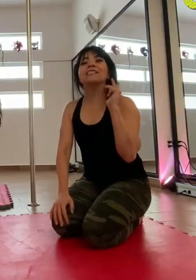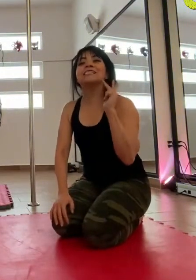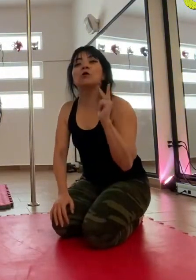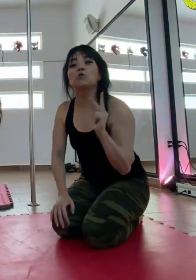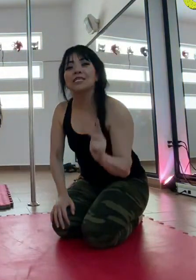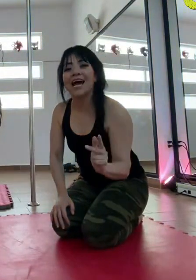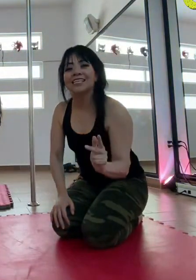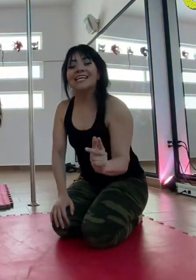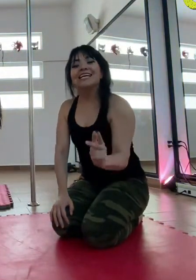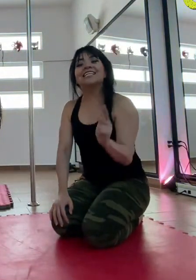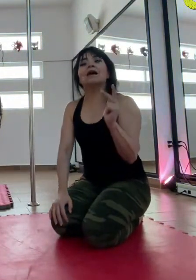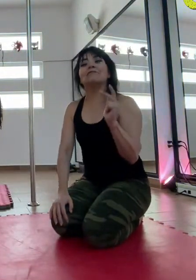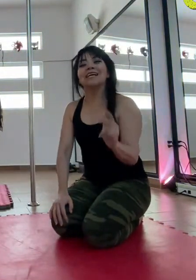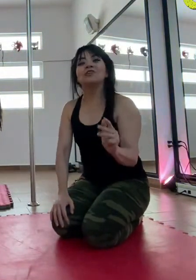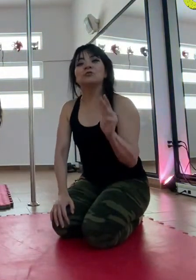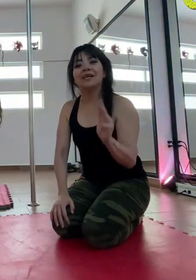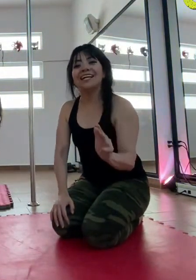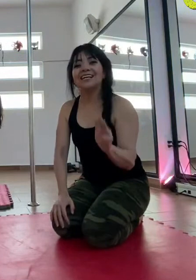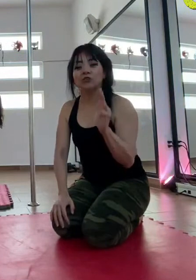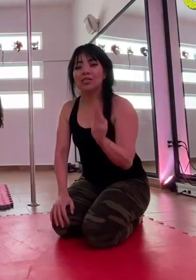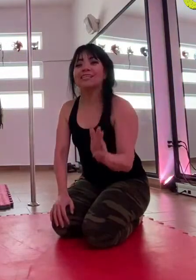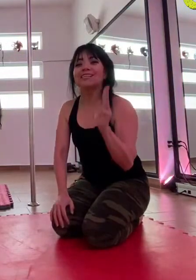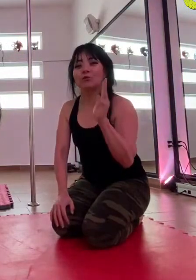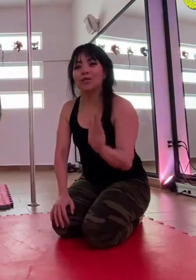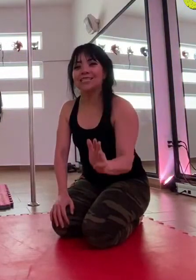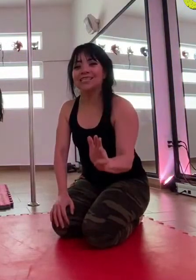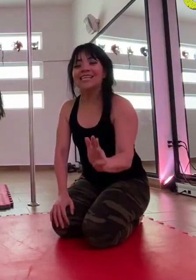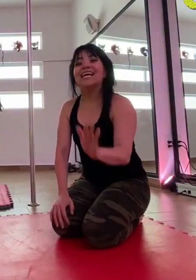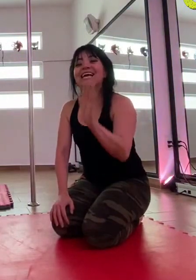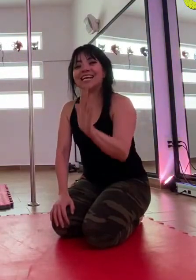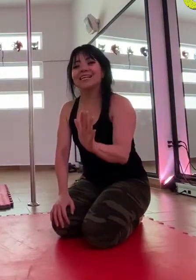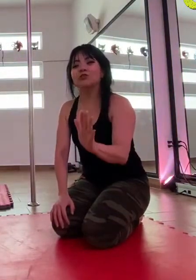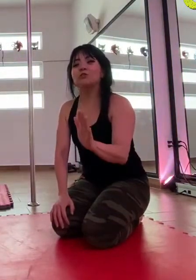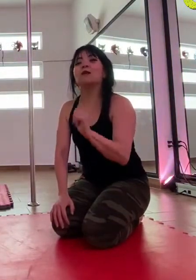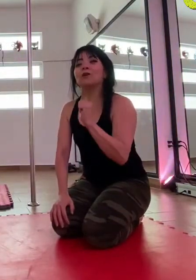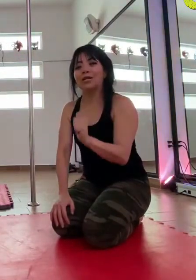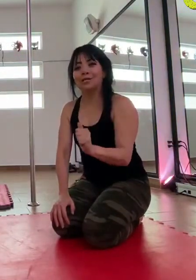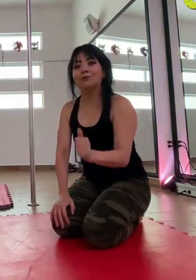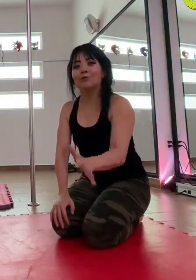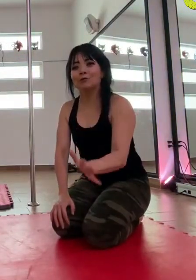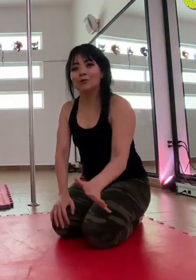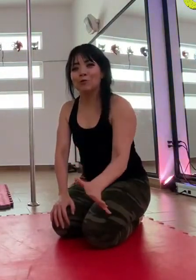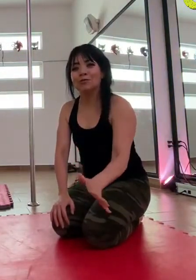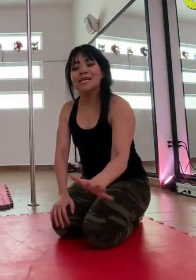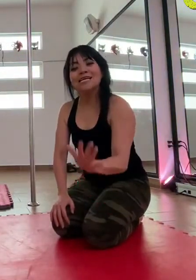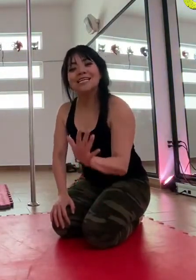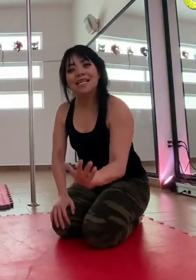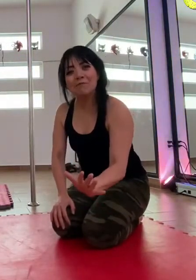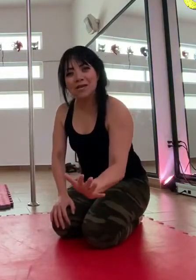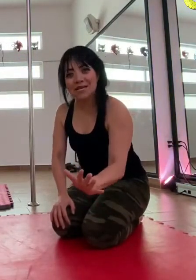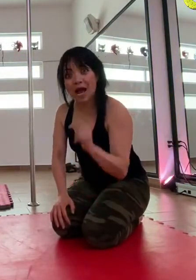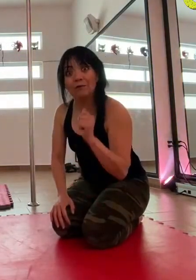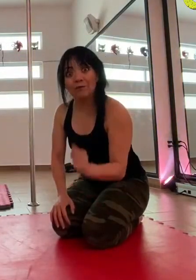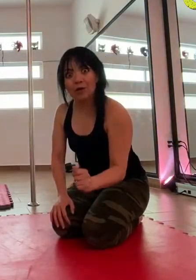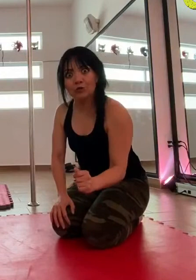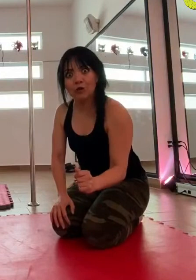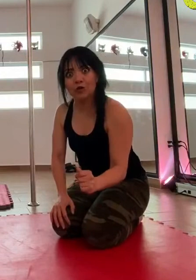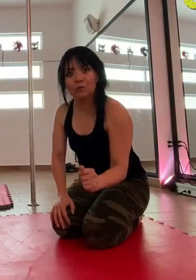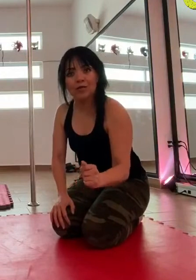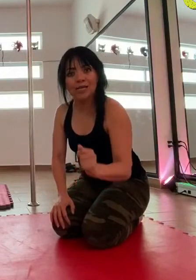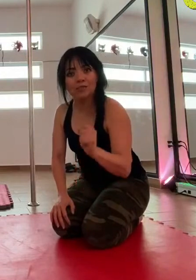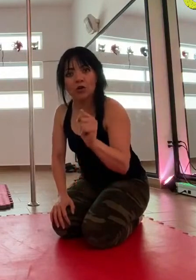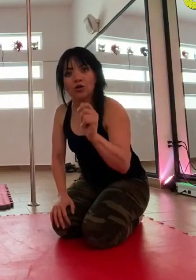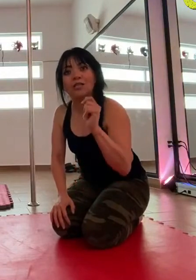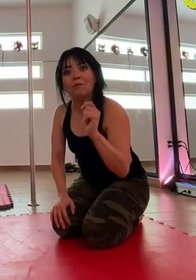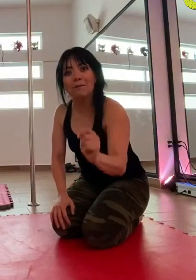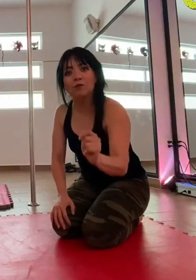nos va a dar seguridad y también nos va a dar que nos quite celulitis. Queremos valorarnos como somos y también abre bien los